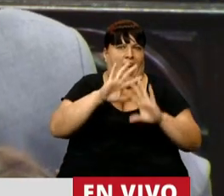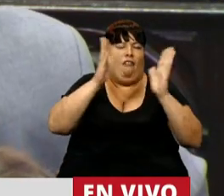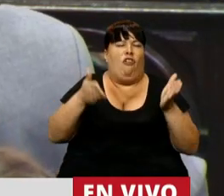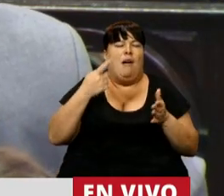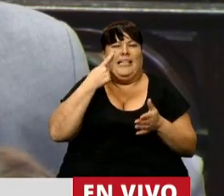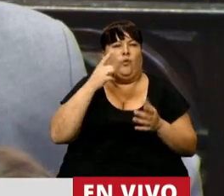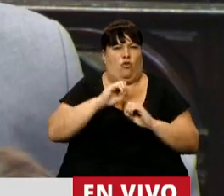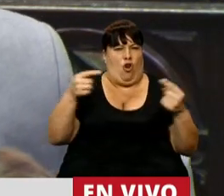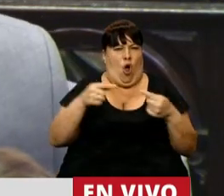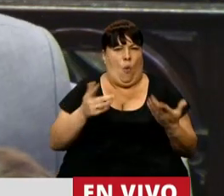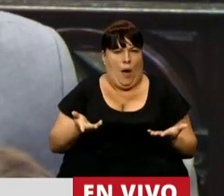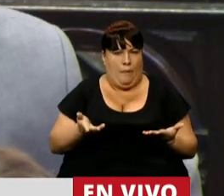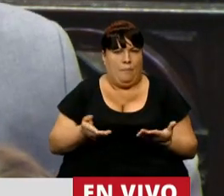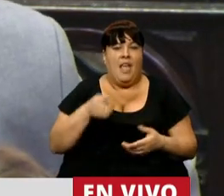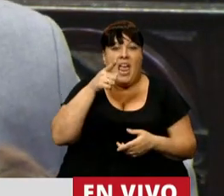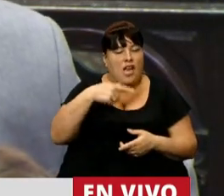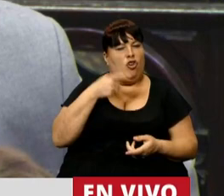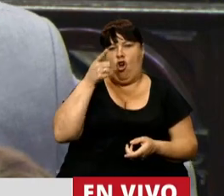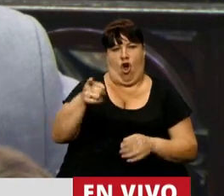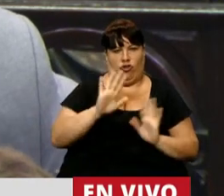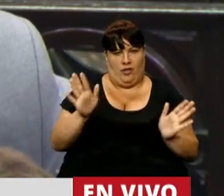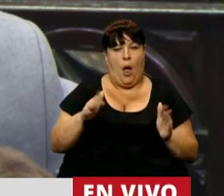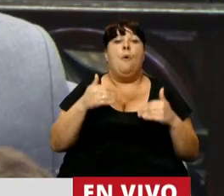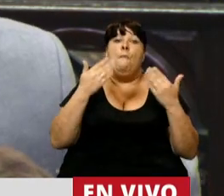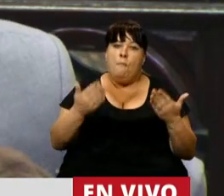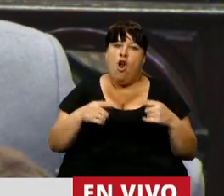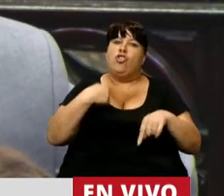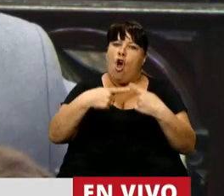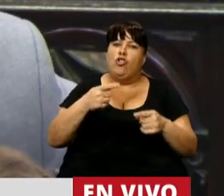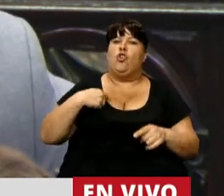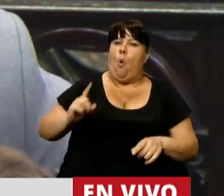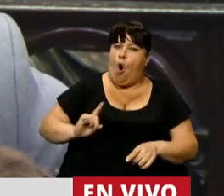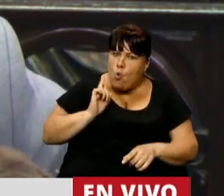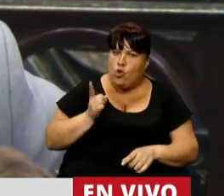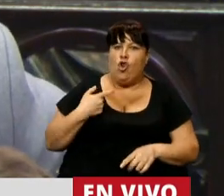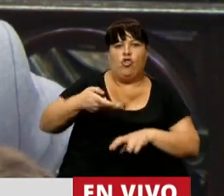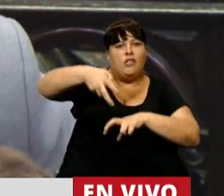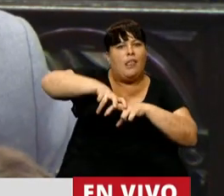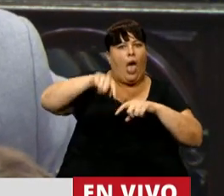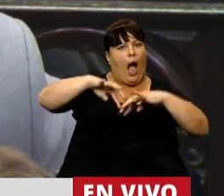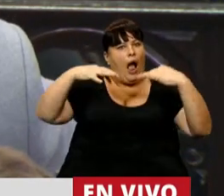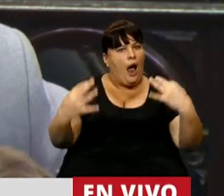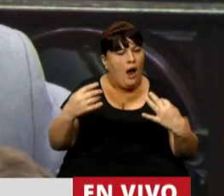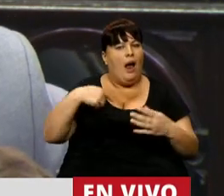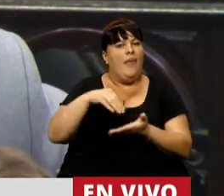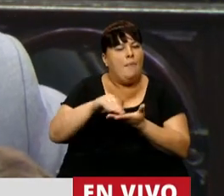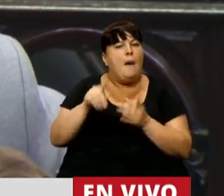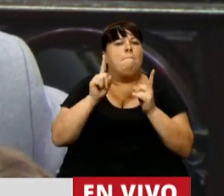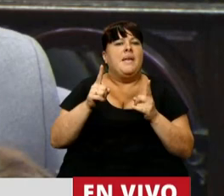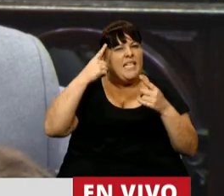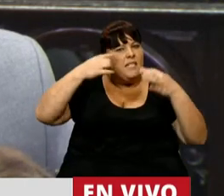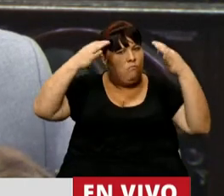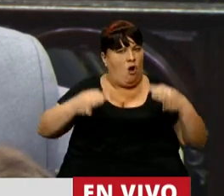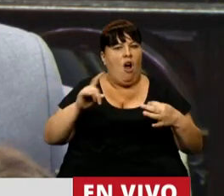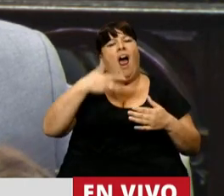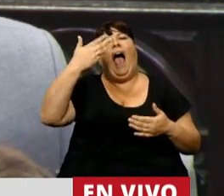instituciones. Y a eso lo repudiamos. Por eso seguimos estando orgullosos de estar sentados acá y tratar con la misma